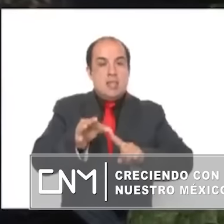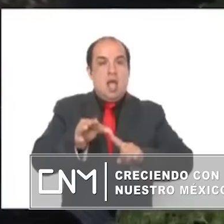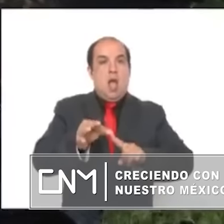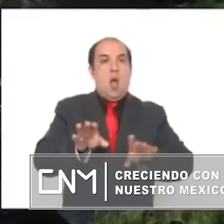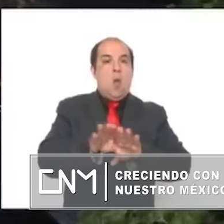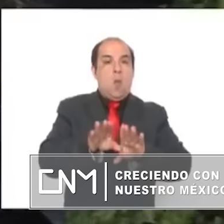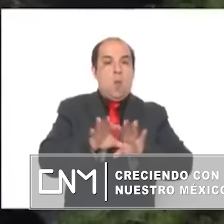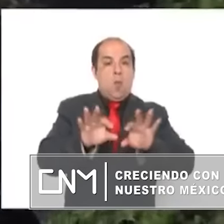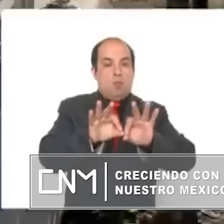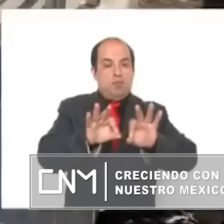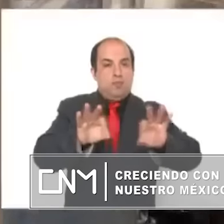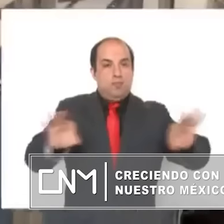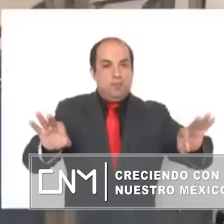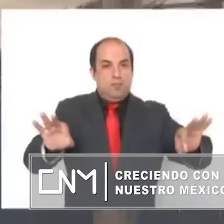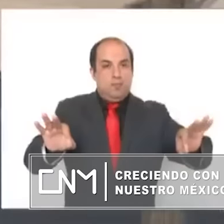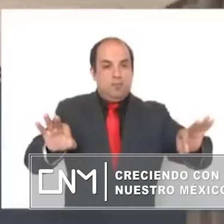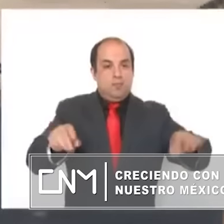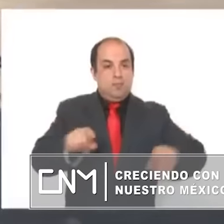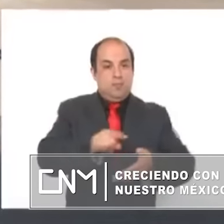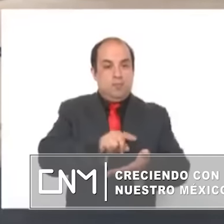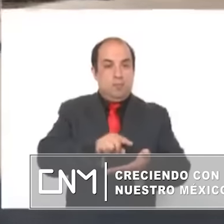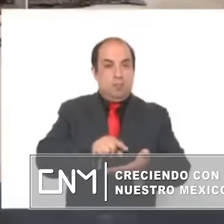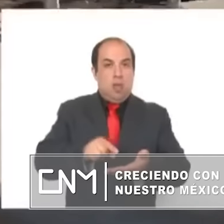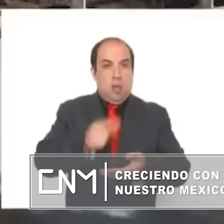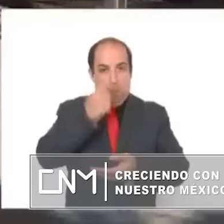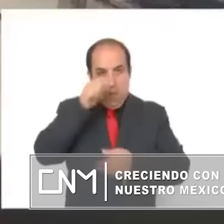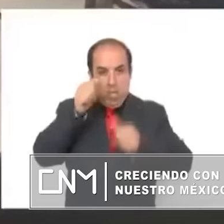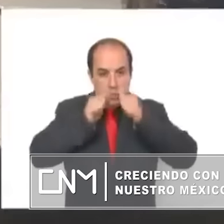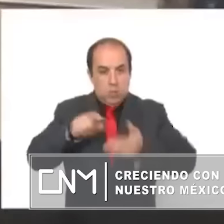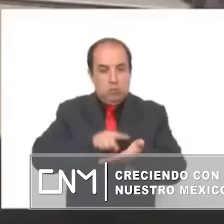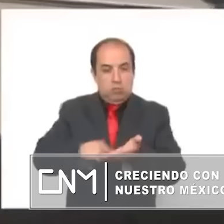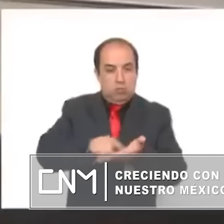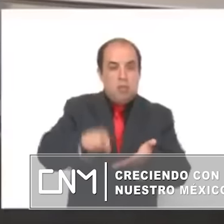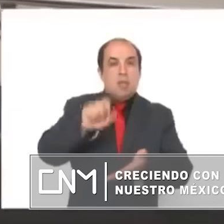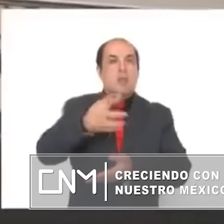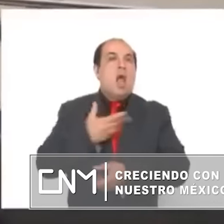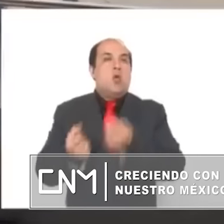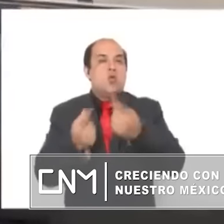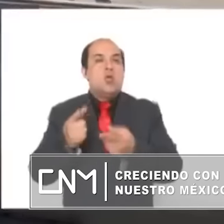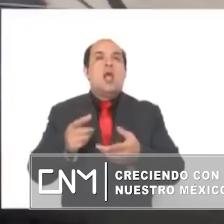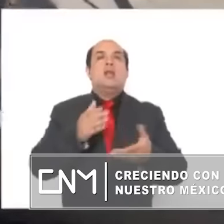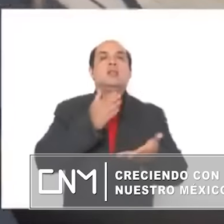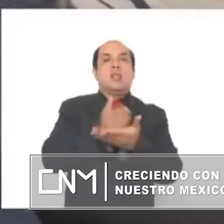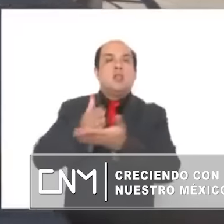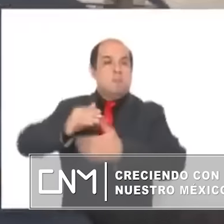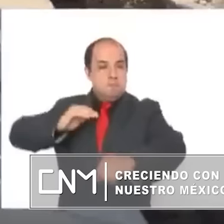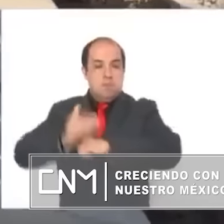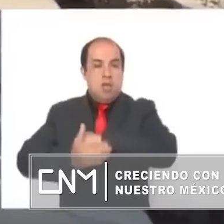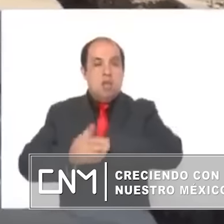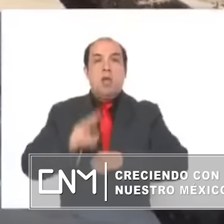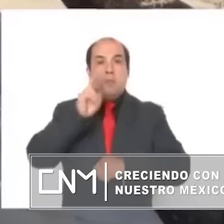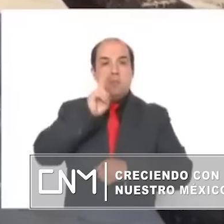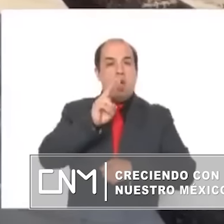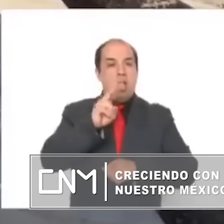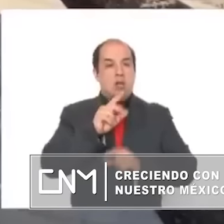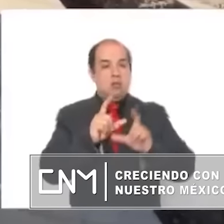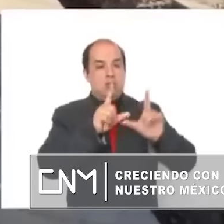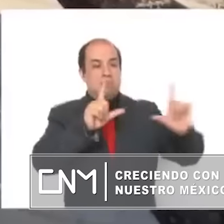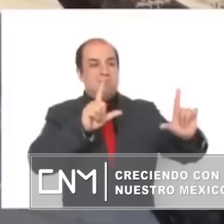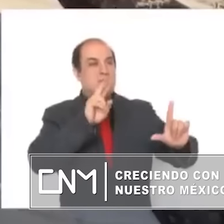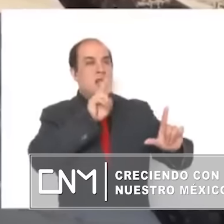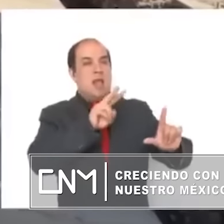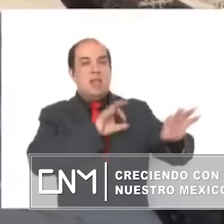y en las cubiertas de acero inoxidable, es decir, ya prácticamente estaciones están concluidas. Entonces, en la parte de arriba ven lo que